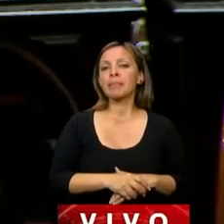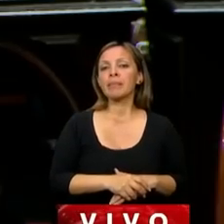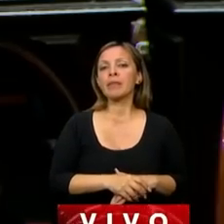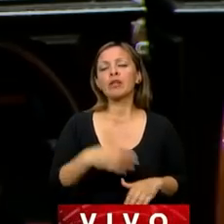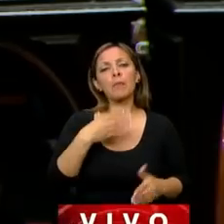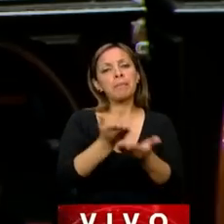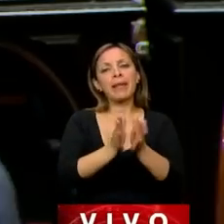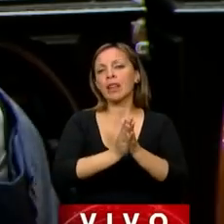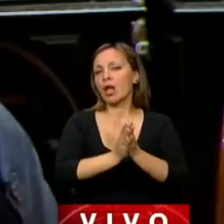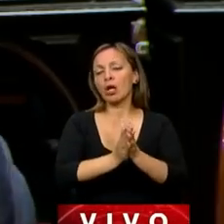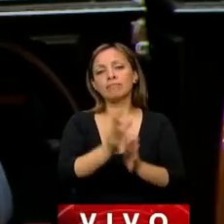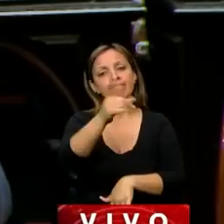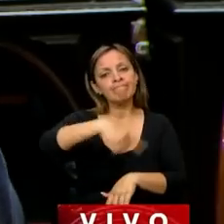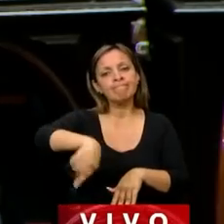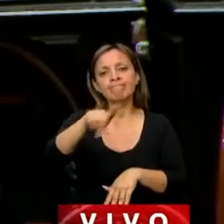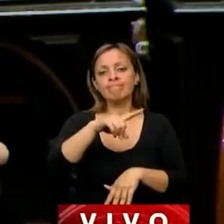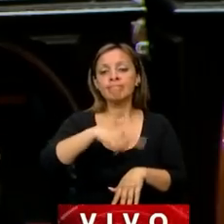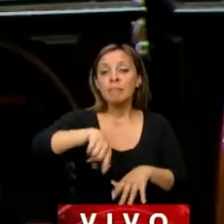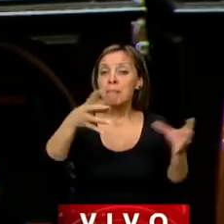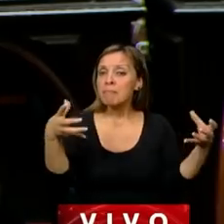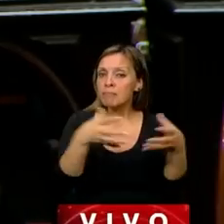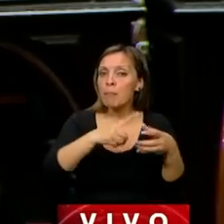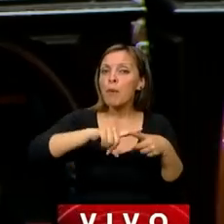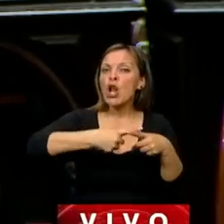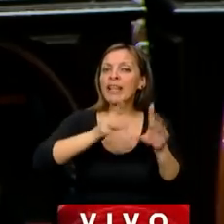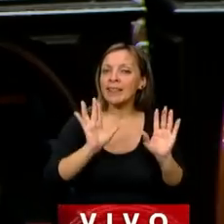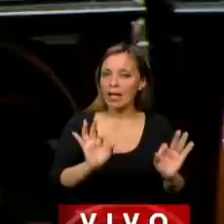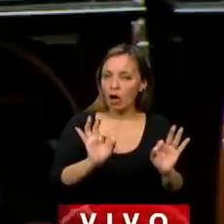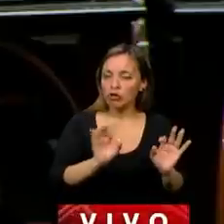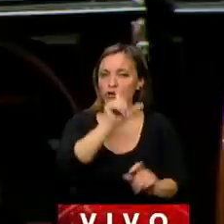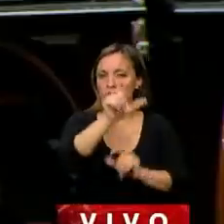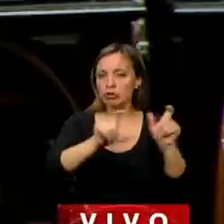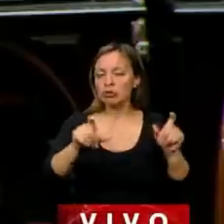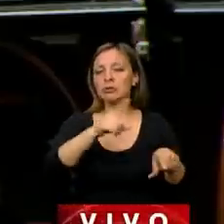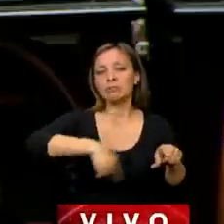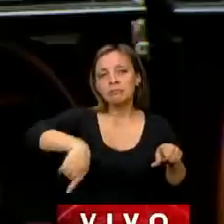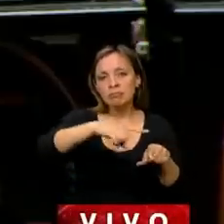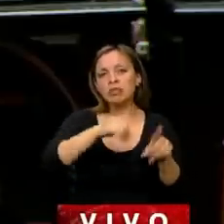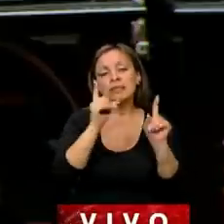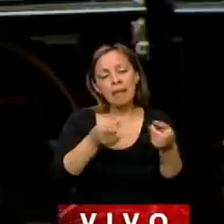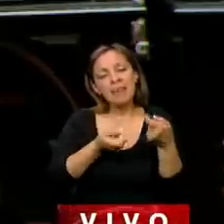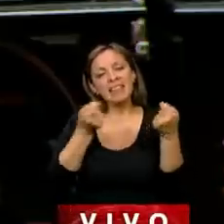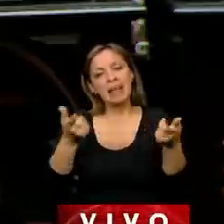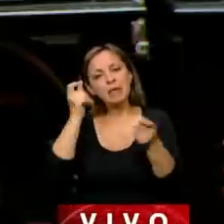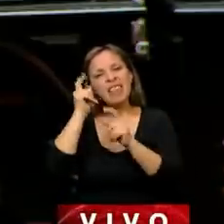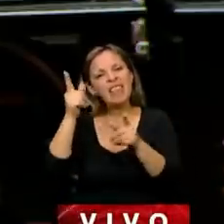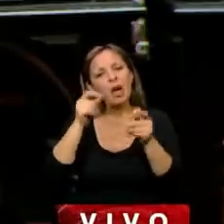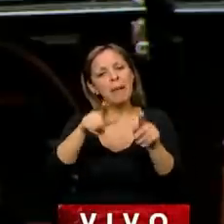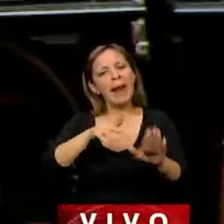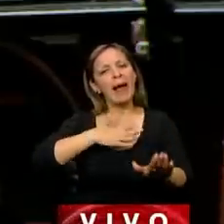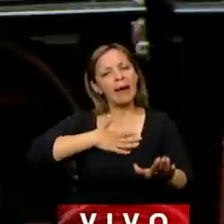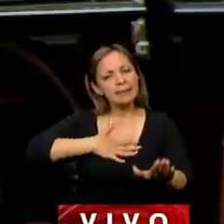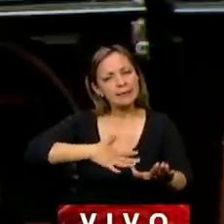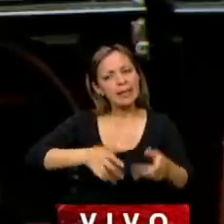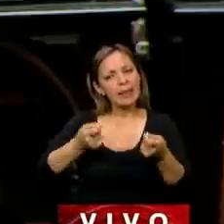la necesidad que desde la política generemos también ideas de tranquilidad,